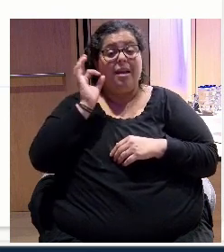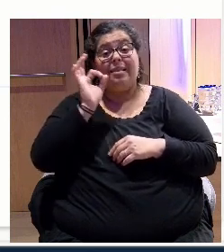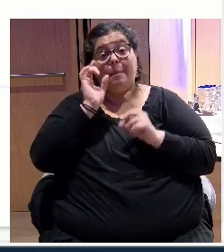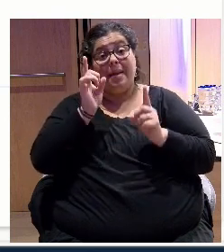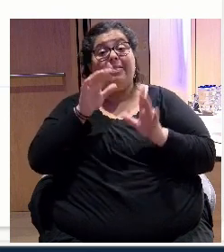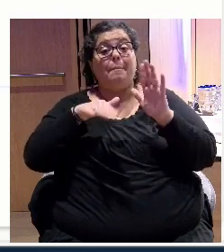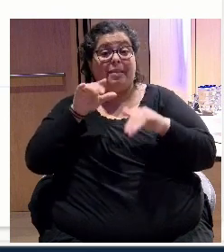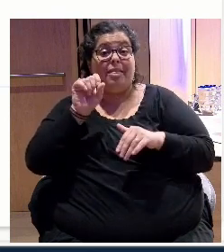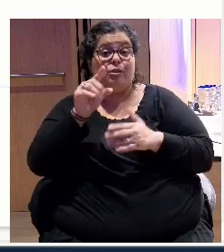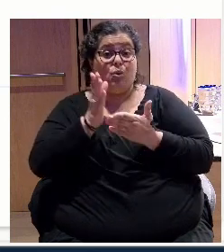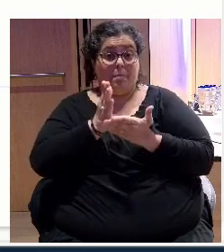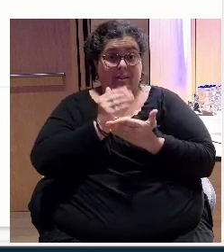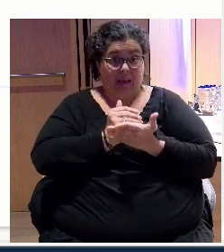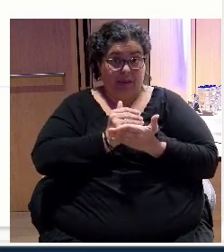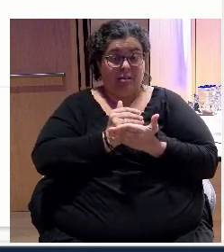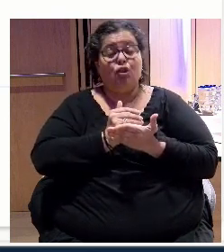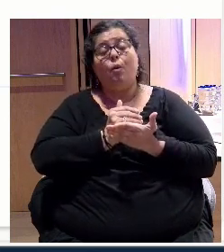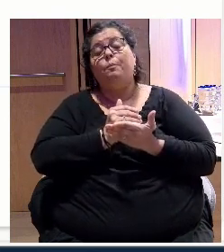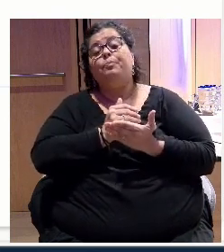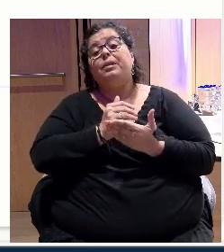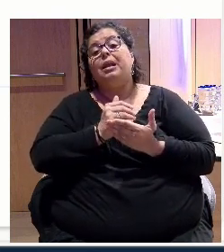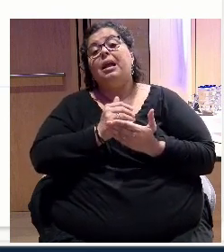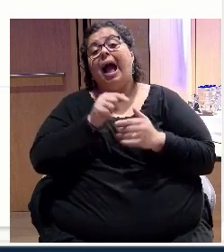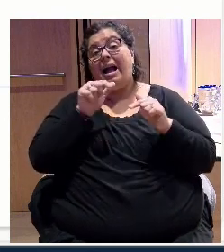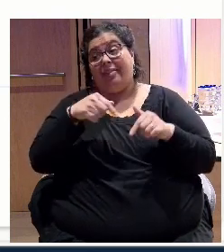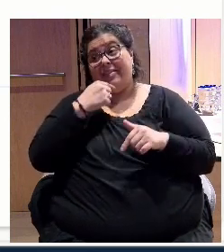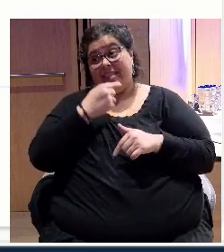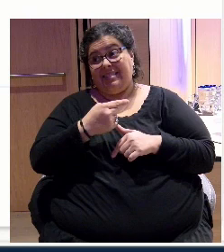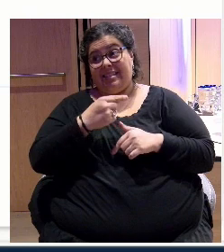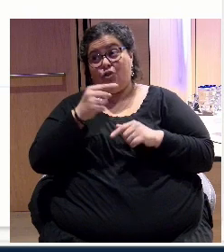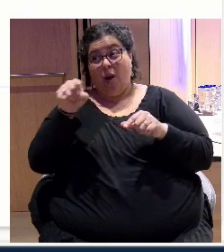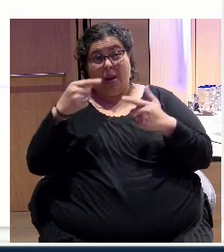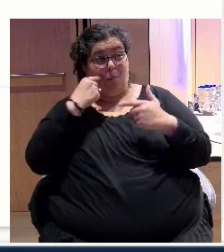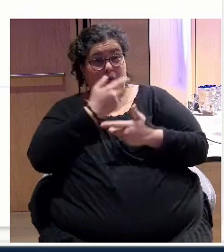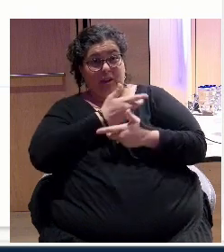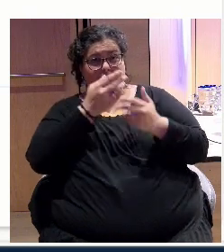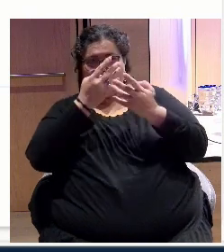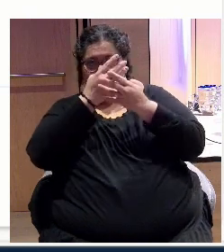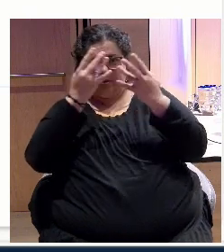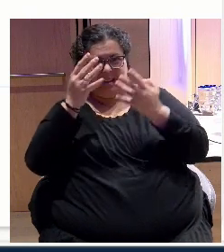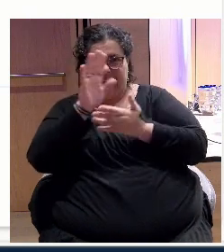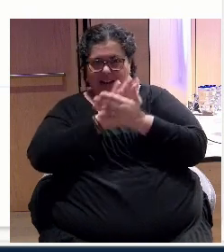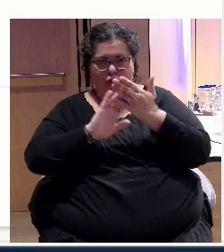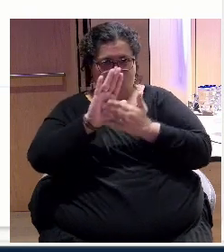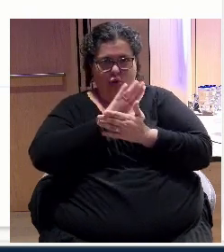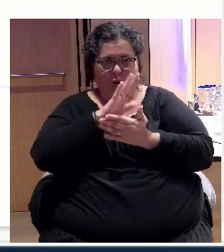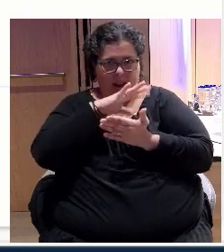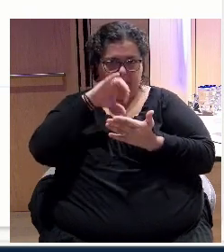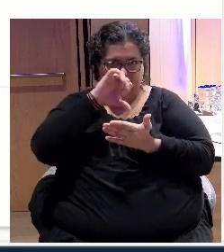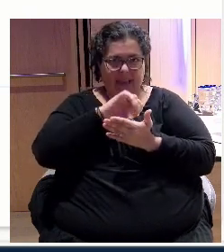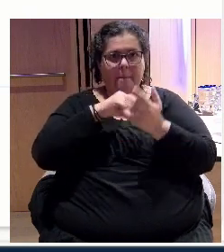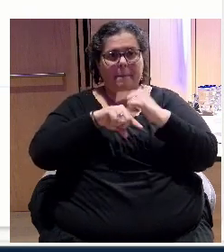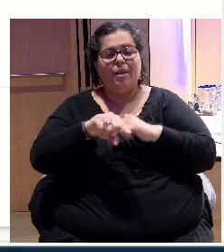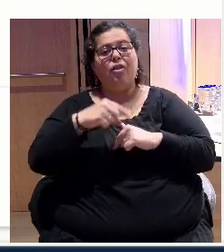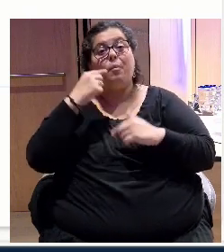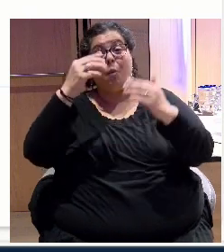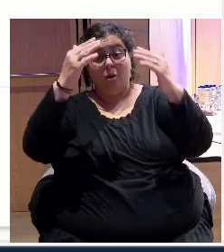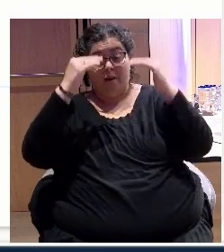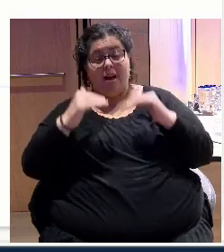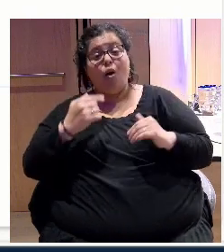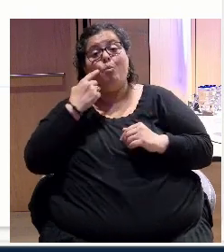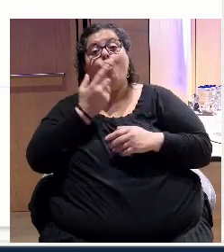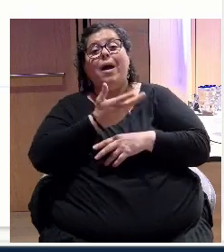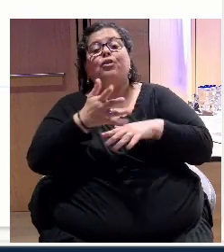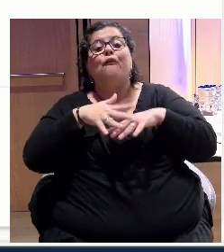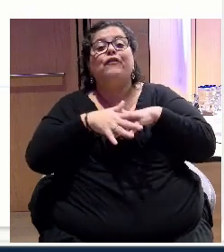les estoy mostrando el total del país. Ahora, cuando vaya el filtro, paso para abajo y les voy a mostrar el filtro, cómo puedo filtrar por